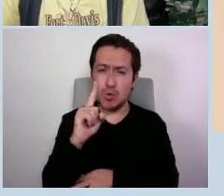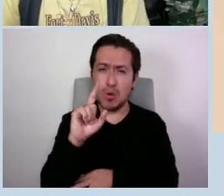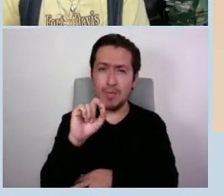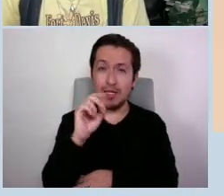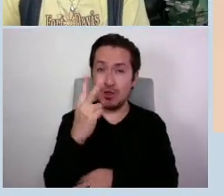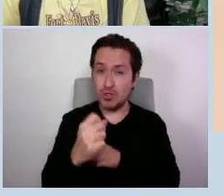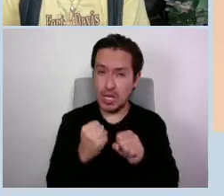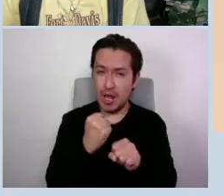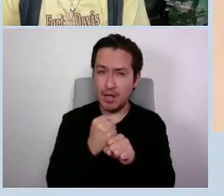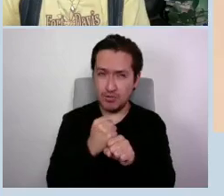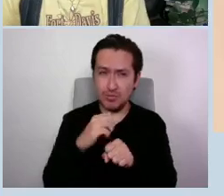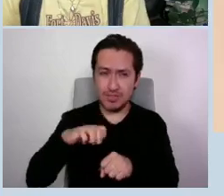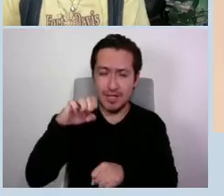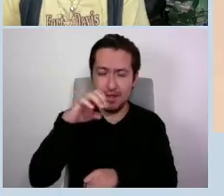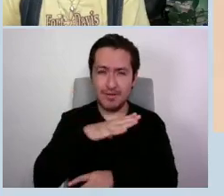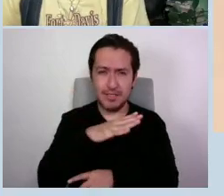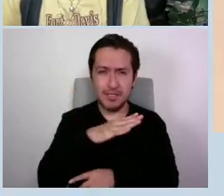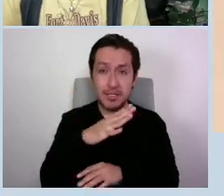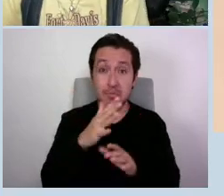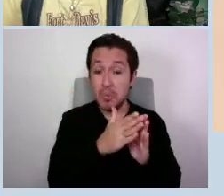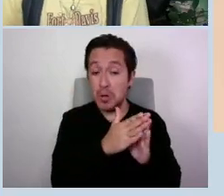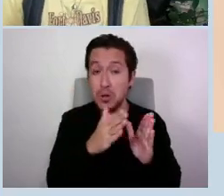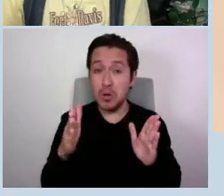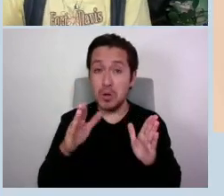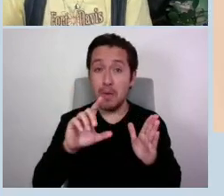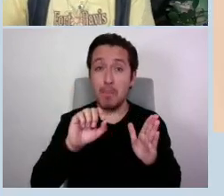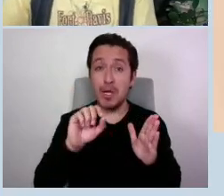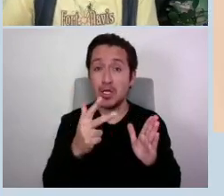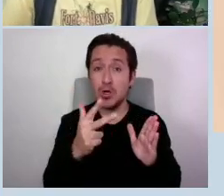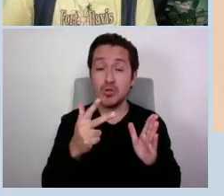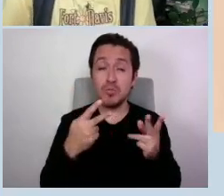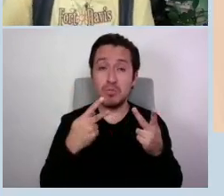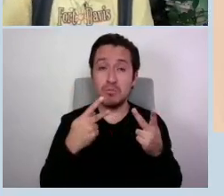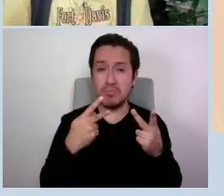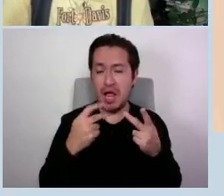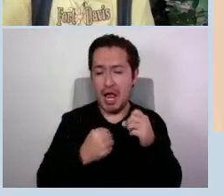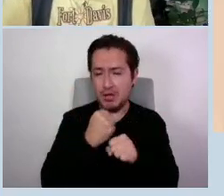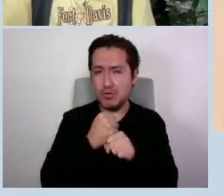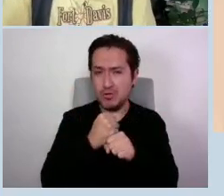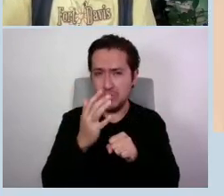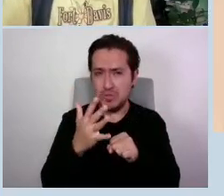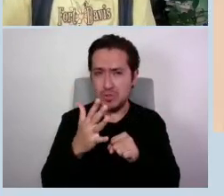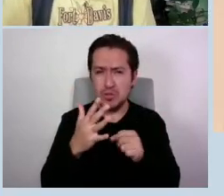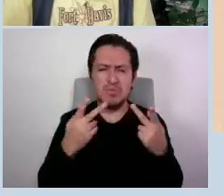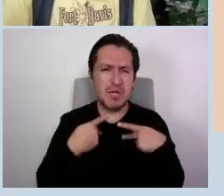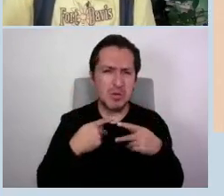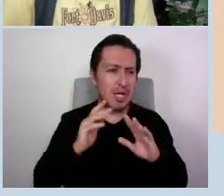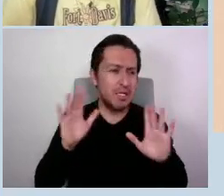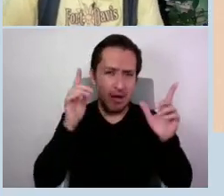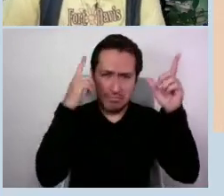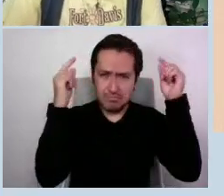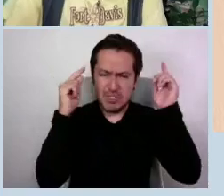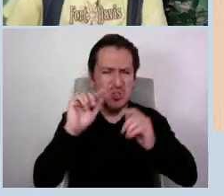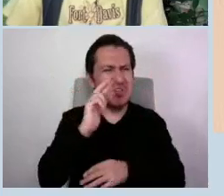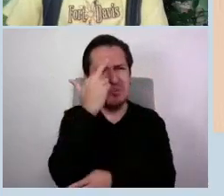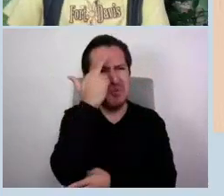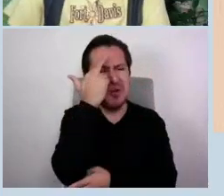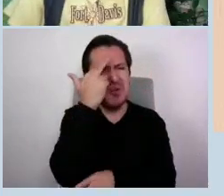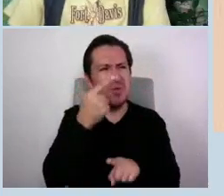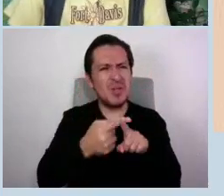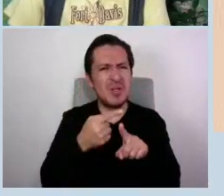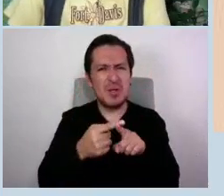este hasta 28 29 egresados egresadas que no recuerdo la verdad quién era la persona con mayor